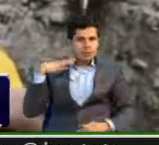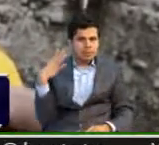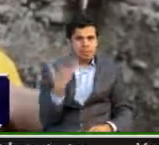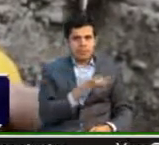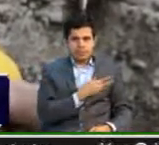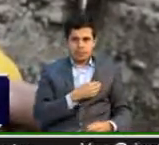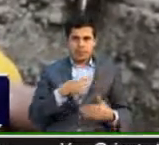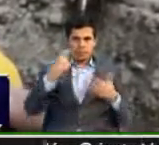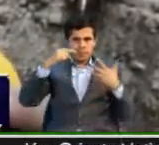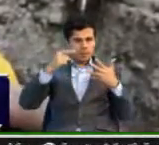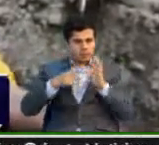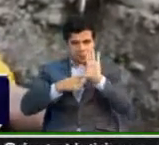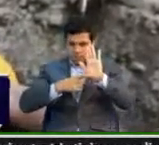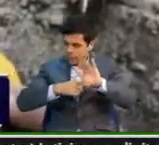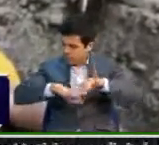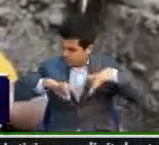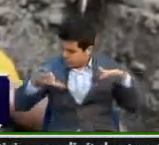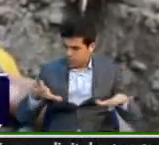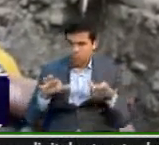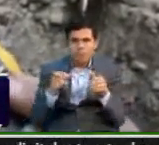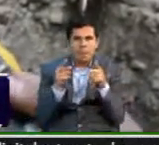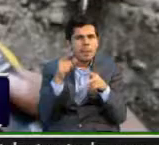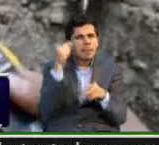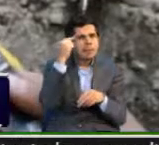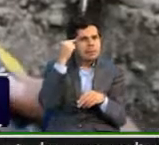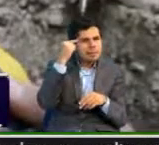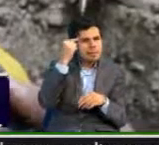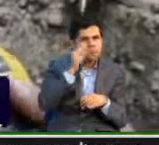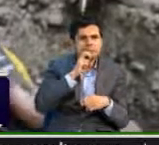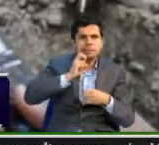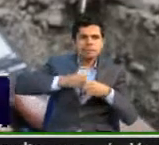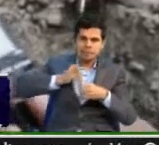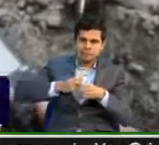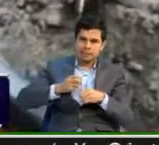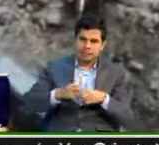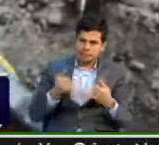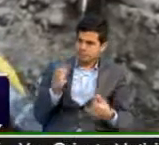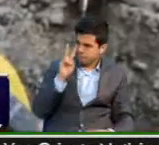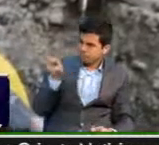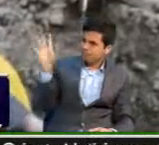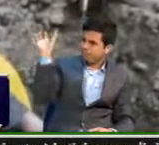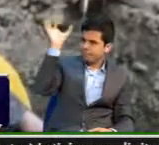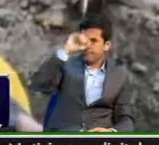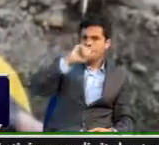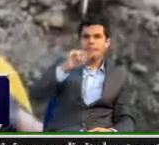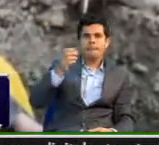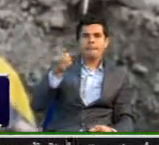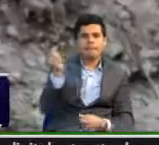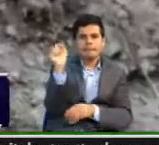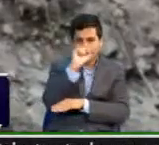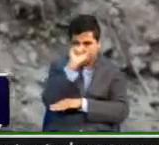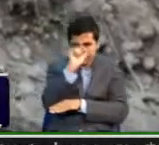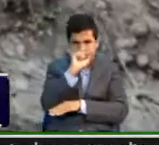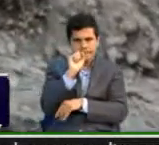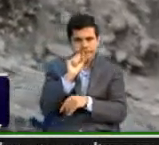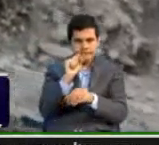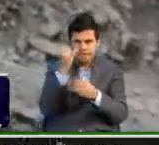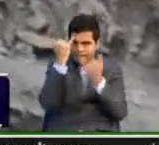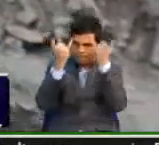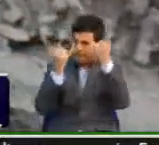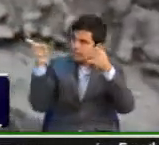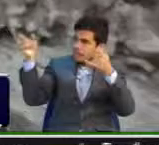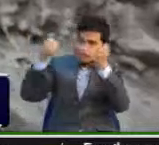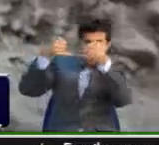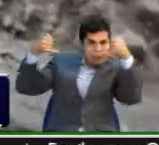la situación de estar incomunicados aquí vemos como se utilizan mecanismos artesanales para poder